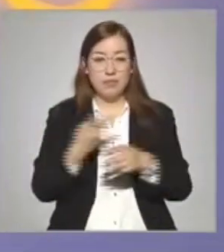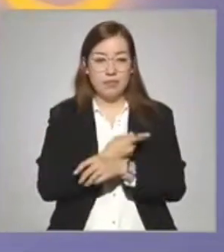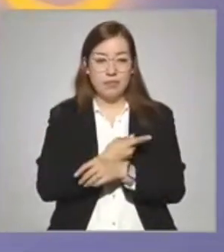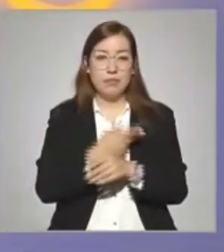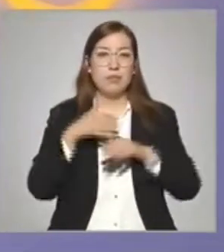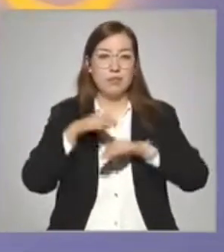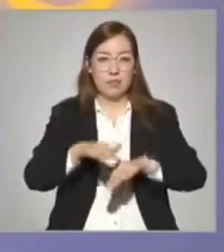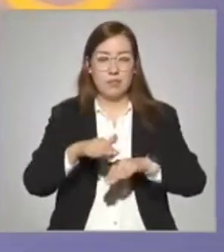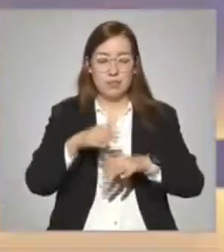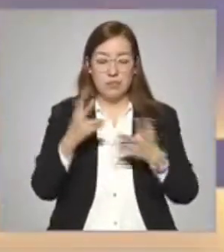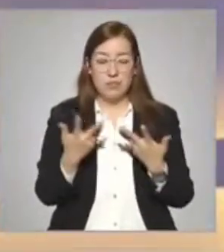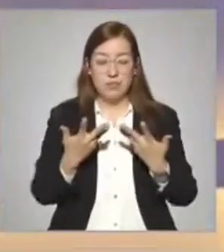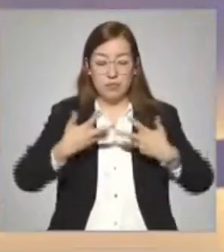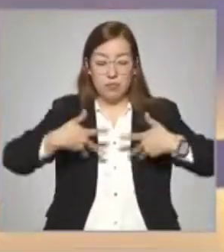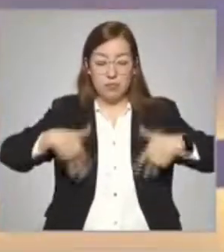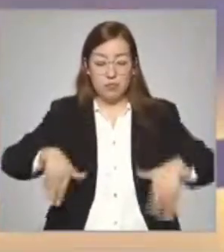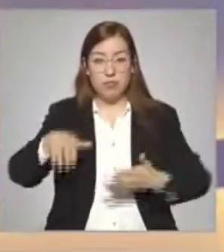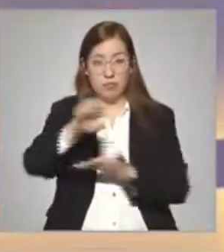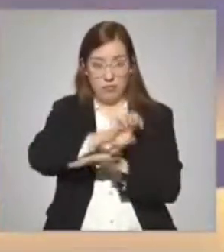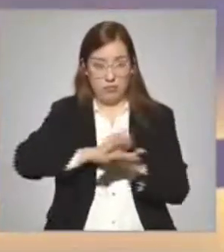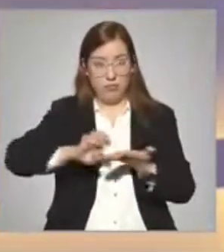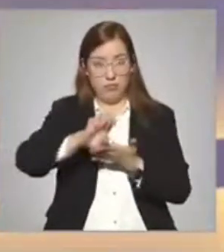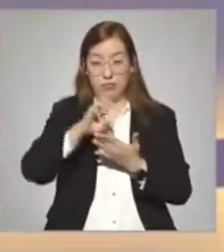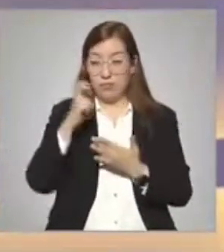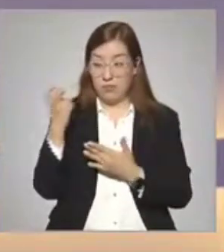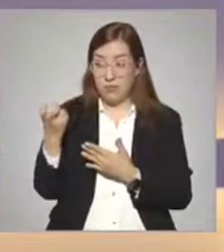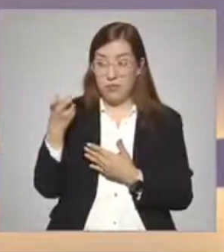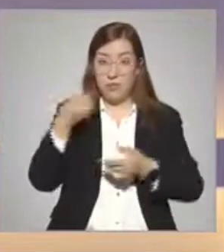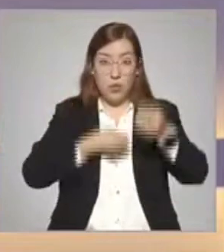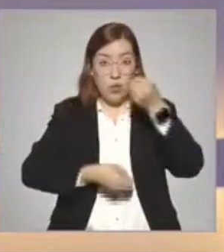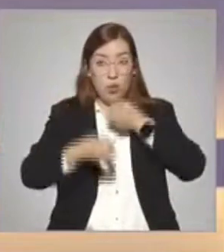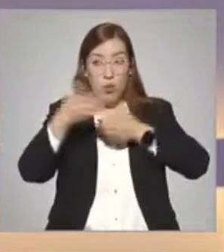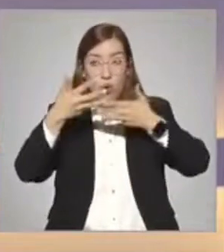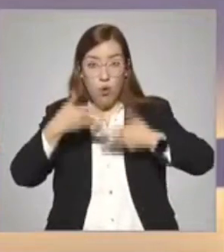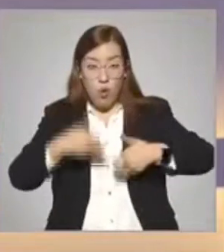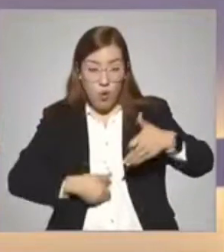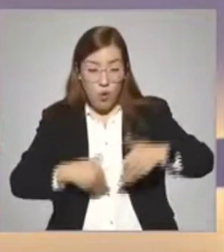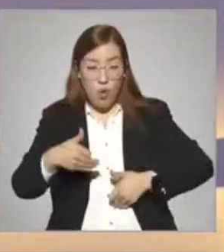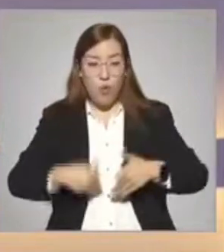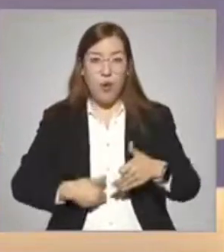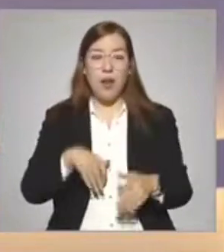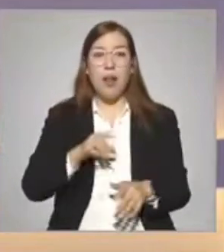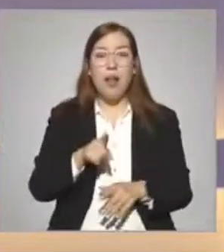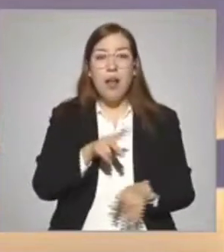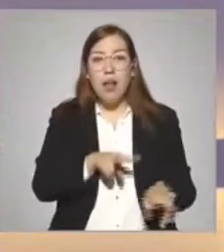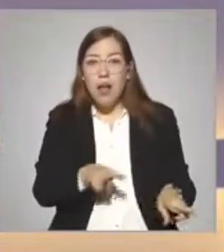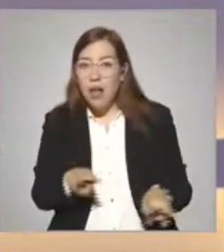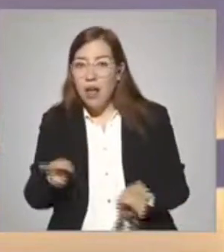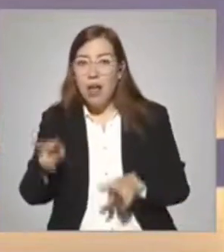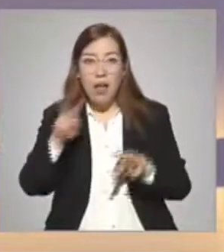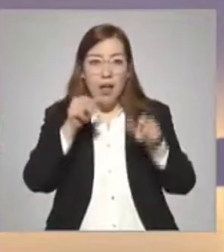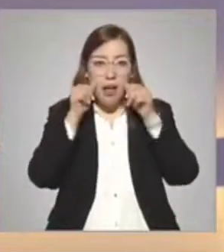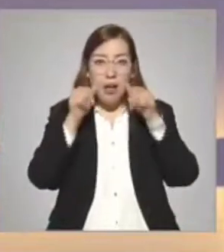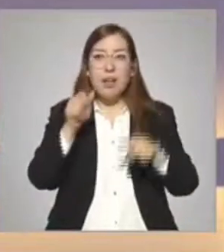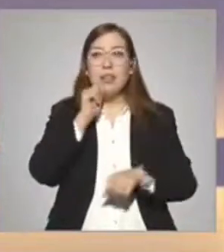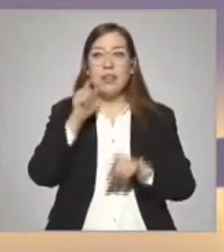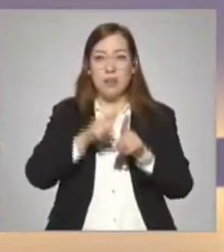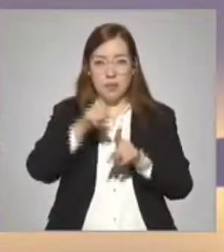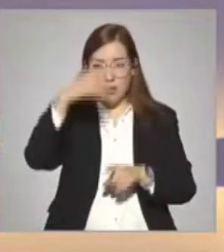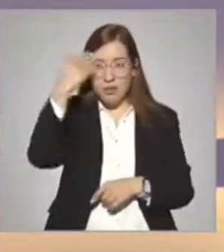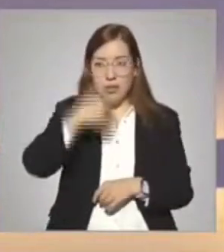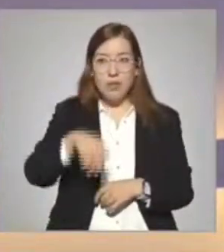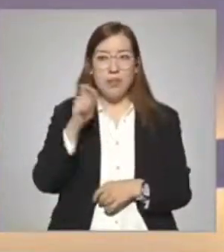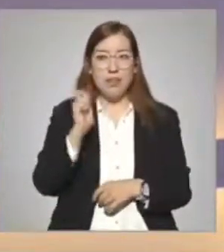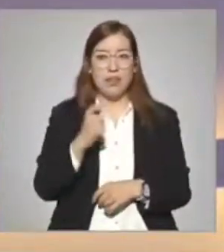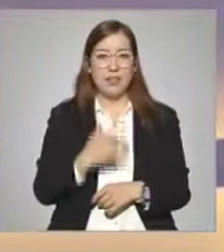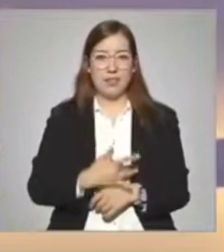el escenario. Una obra que además de entretenerte minuto a minuto, te demostrará que sí existe eso de tenerte al